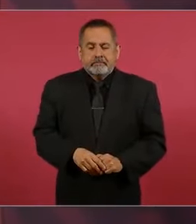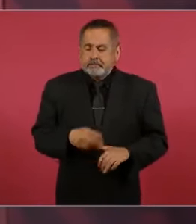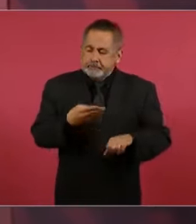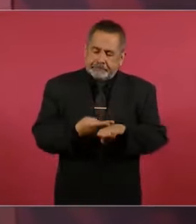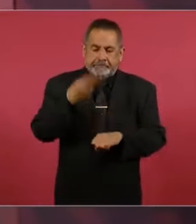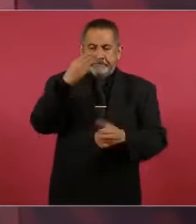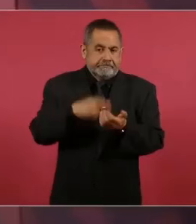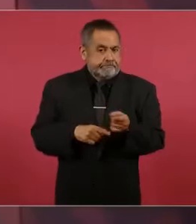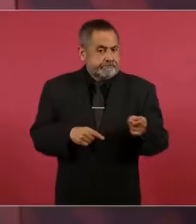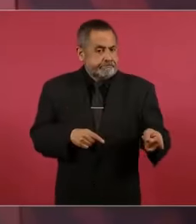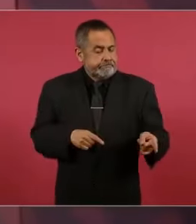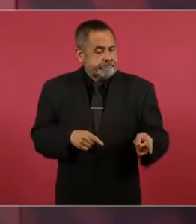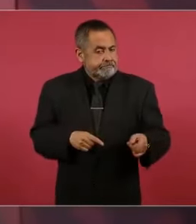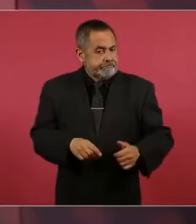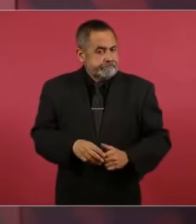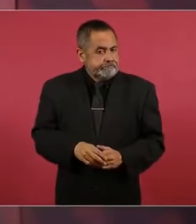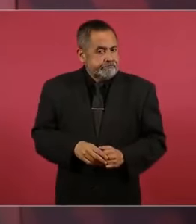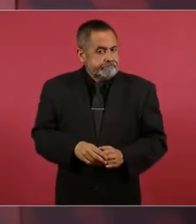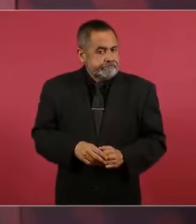muy